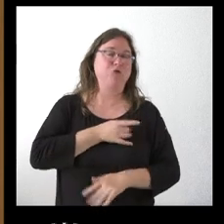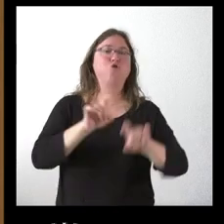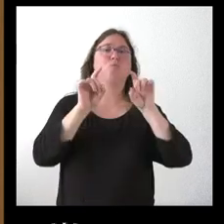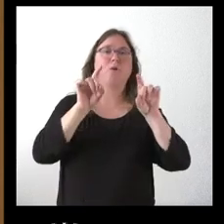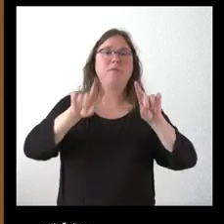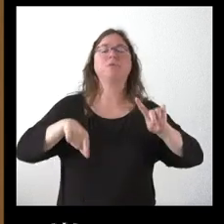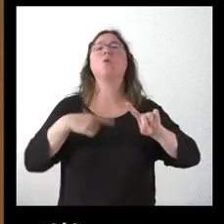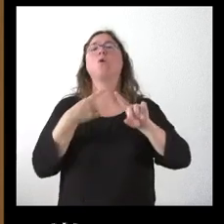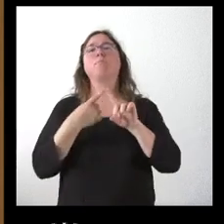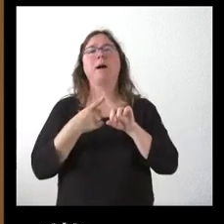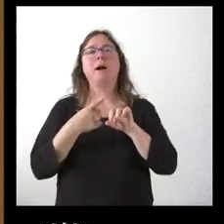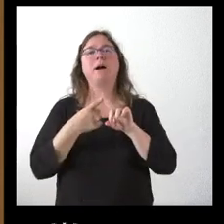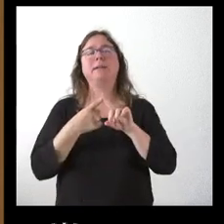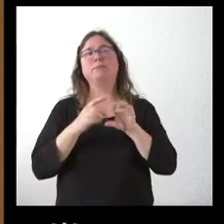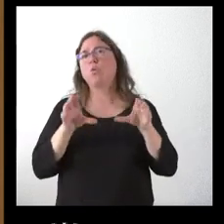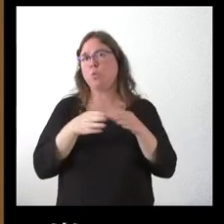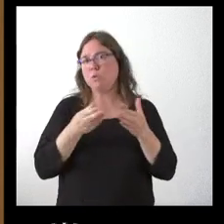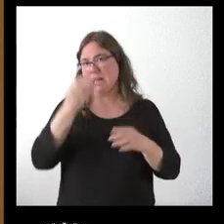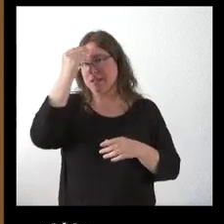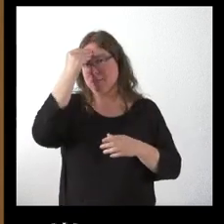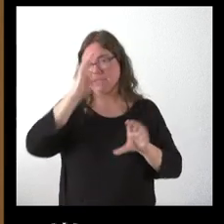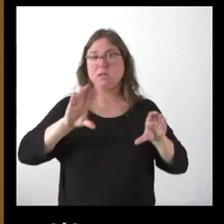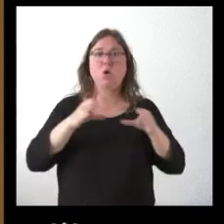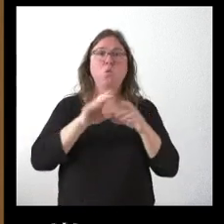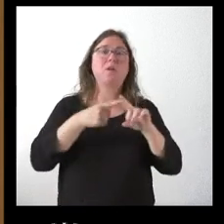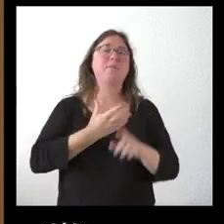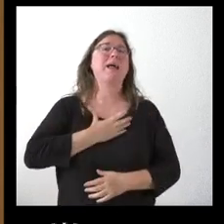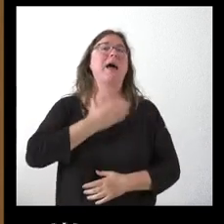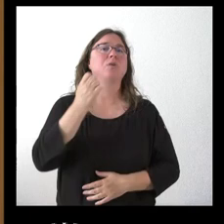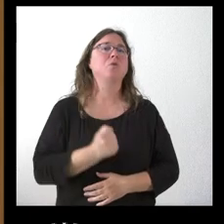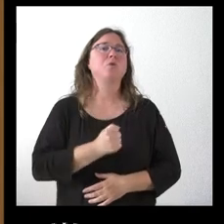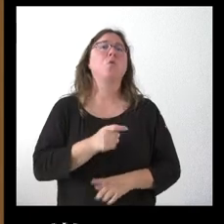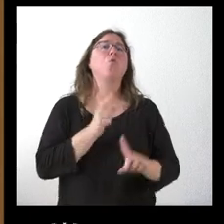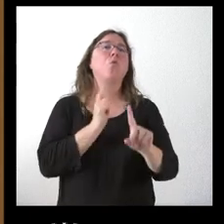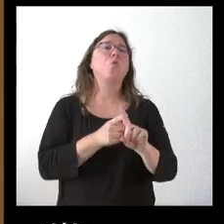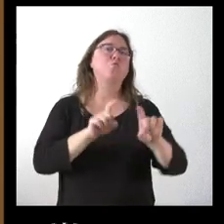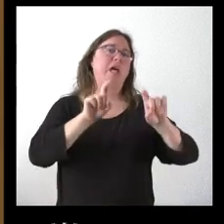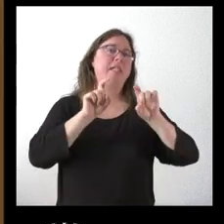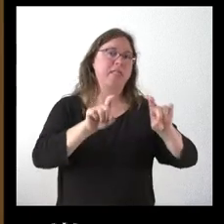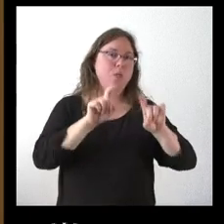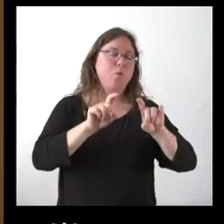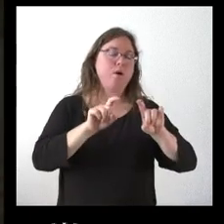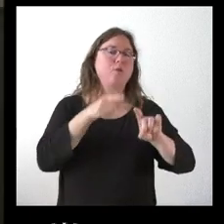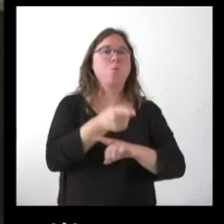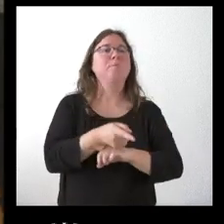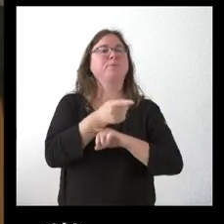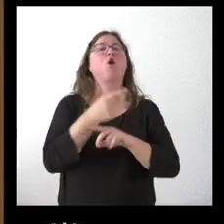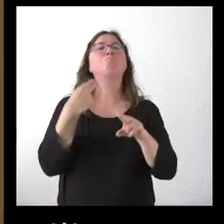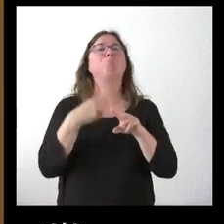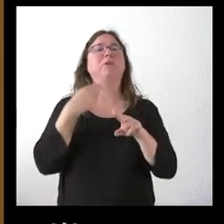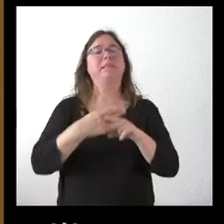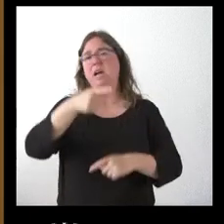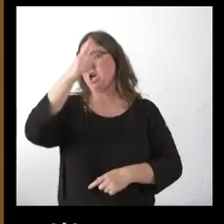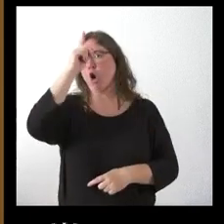Junta. Bueno, creen que la Junta y el Ayuntamiento están utilizando la educación como arma política. No sé si la Consejería de Educación se ha puesto